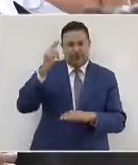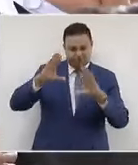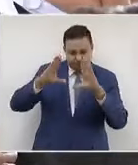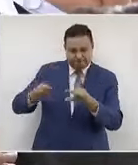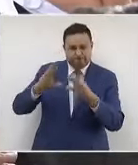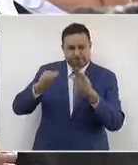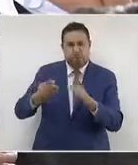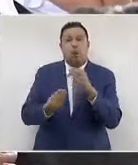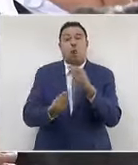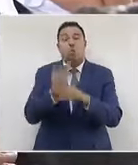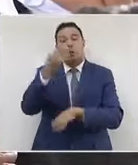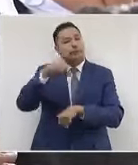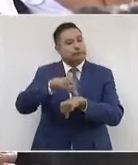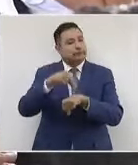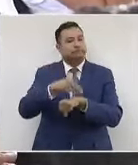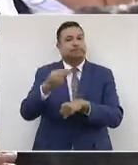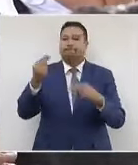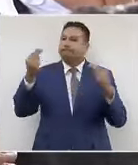estamos